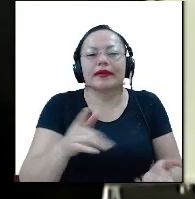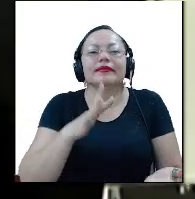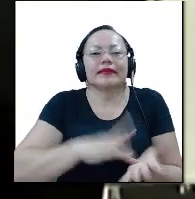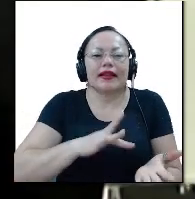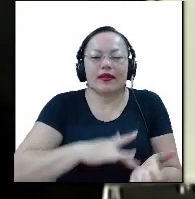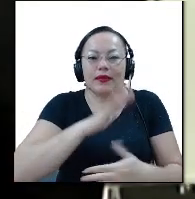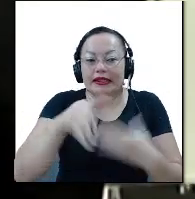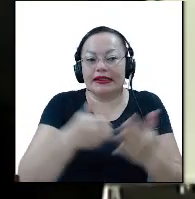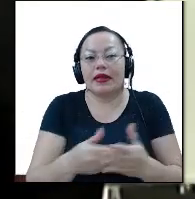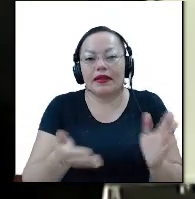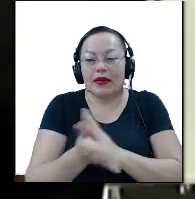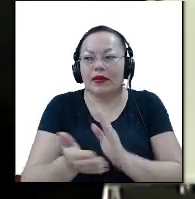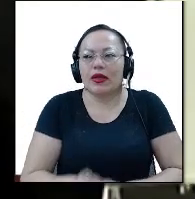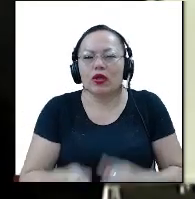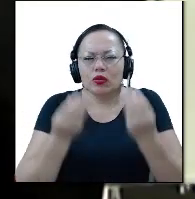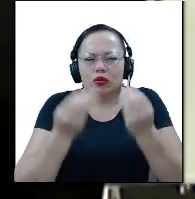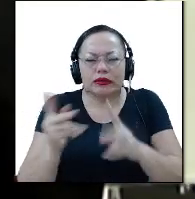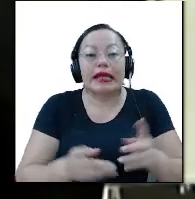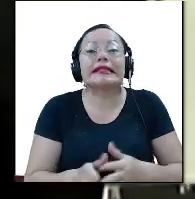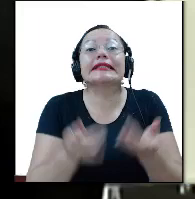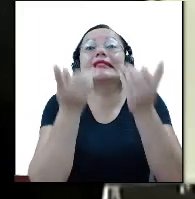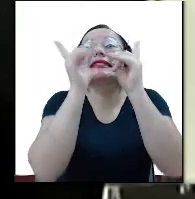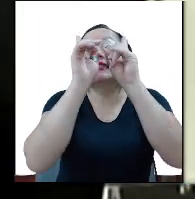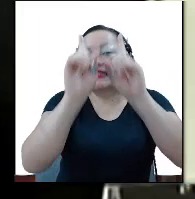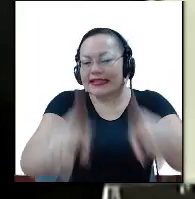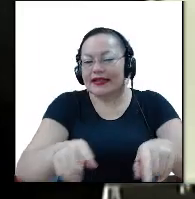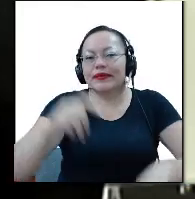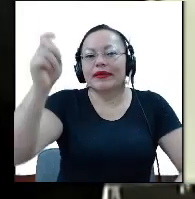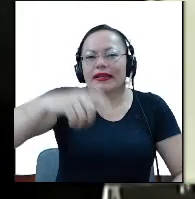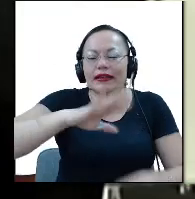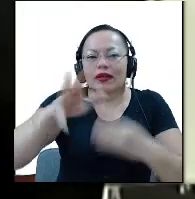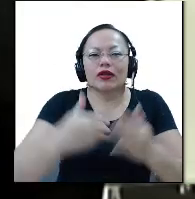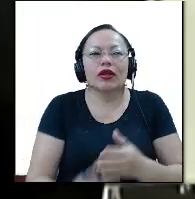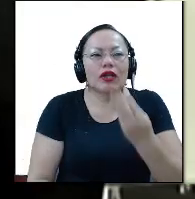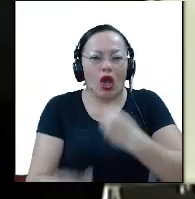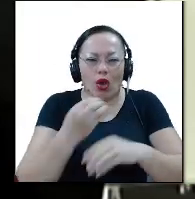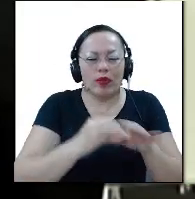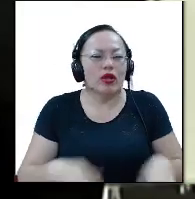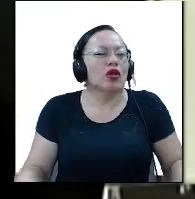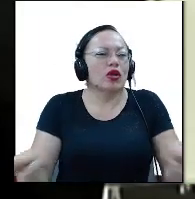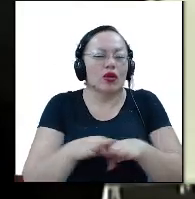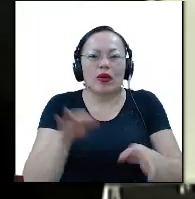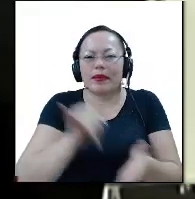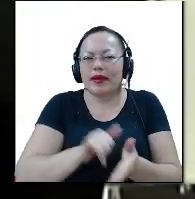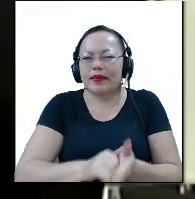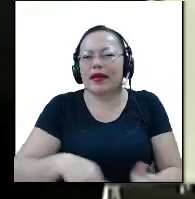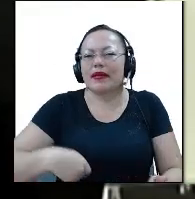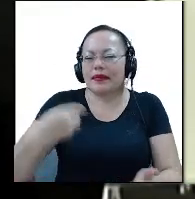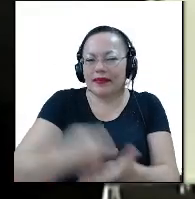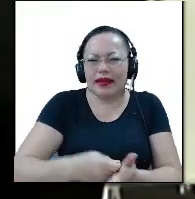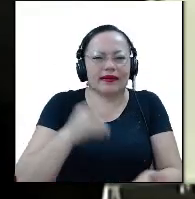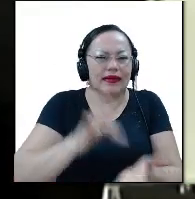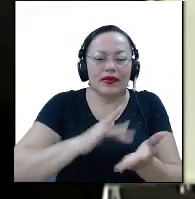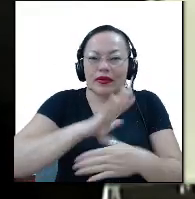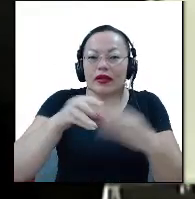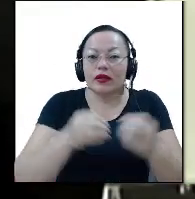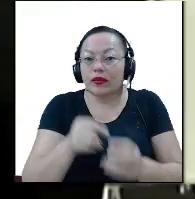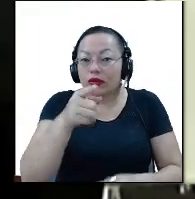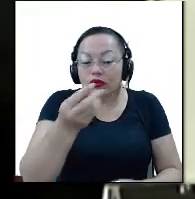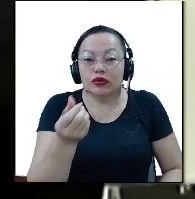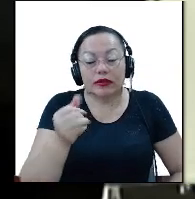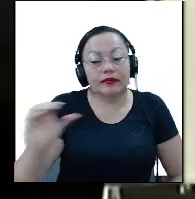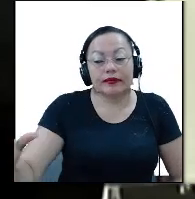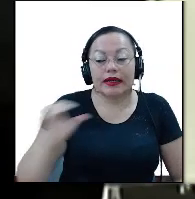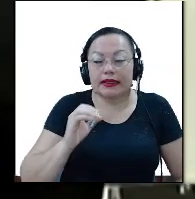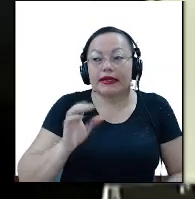de ese pago. Muchas personas que también necesitan comer al igual que usted, pagar deudas al igual que usted. Si usted está recibiendo